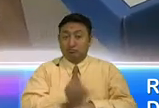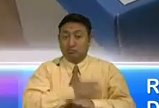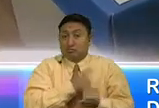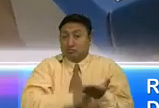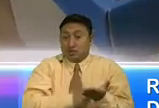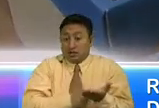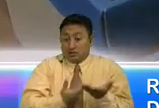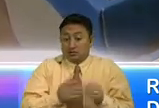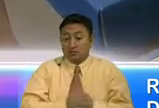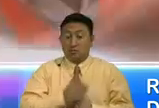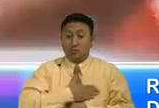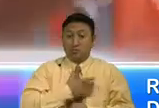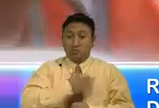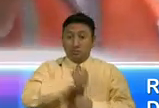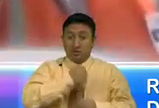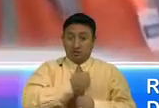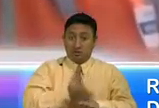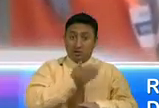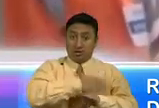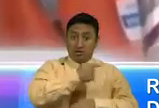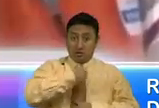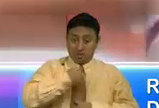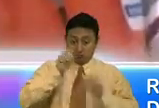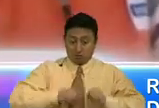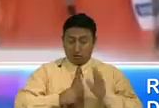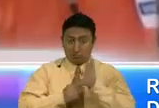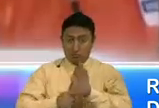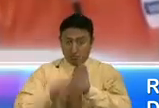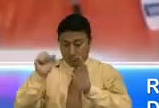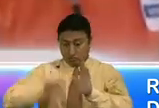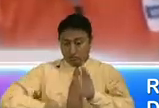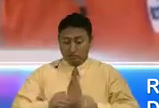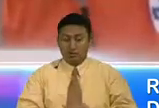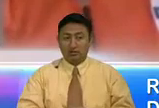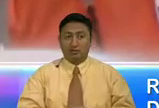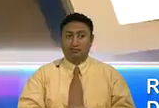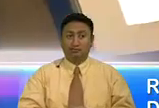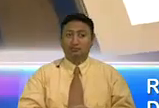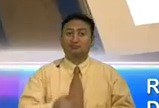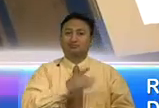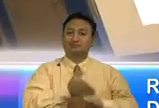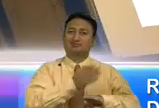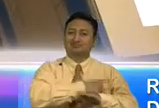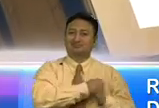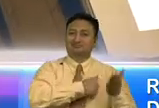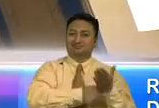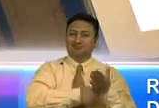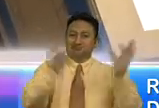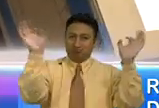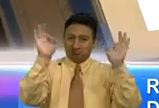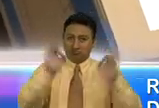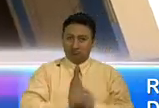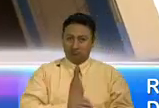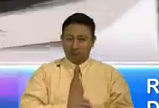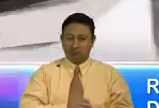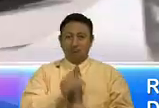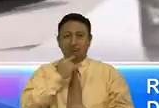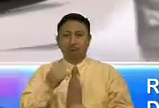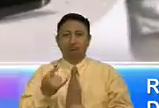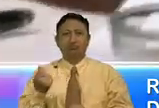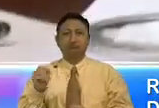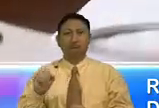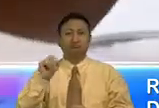realizan auditorías al sector del que estuvo a cargo cuando ocupó el Ministerio de Electricidad? Que en estos casos de supuesto sobreprecio, las